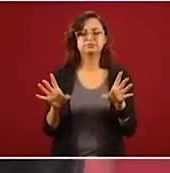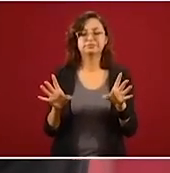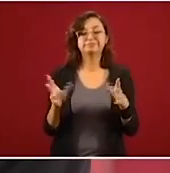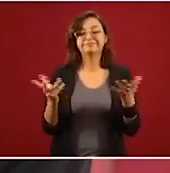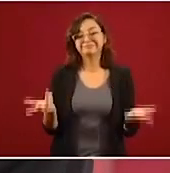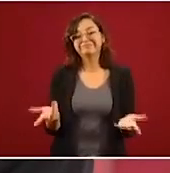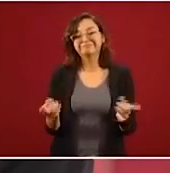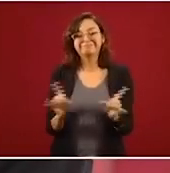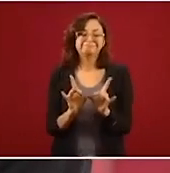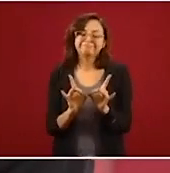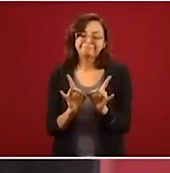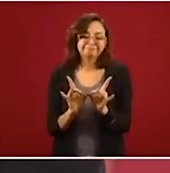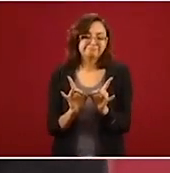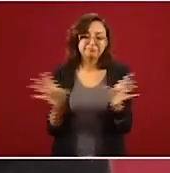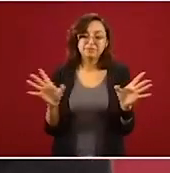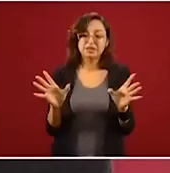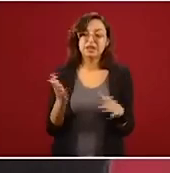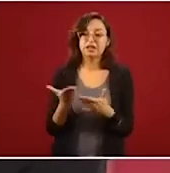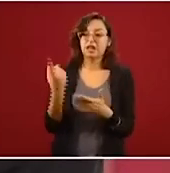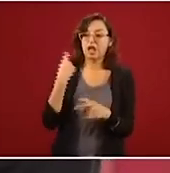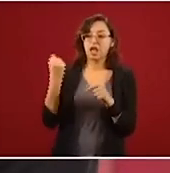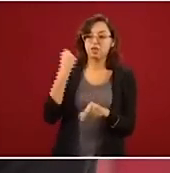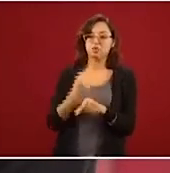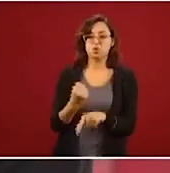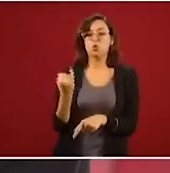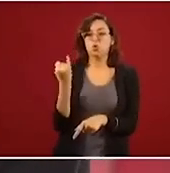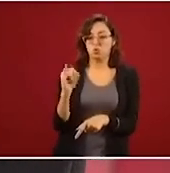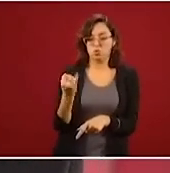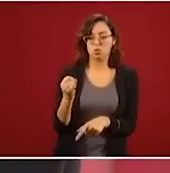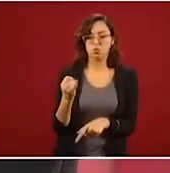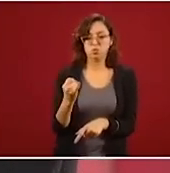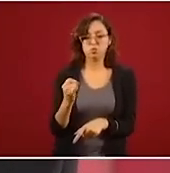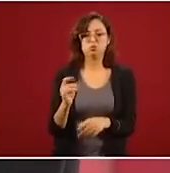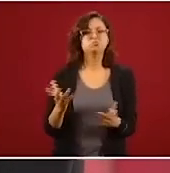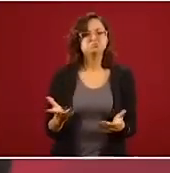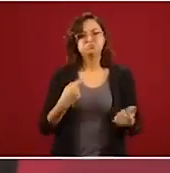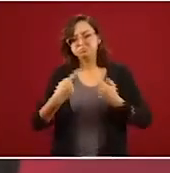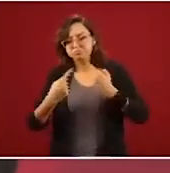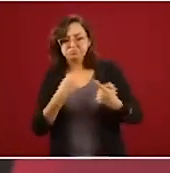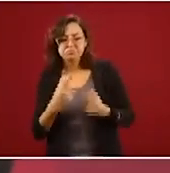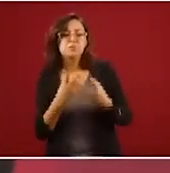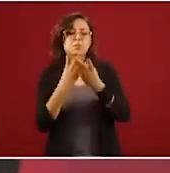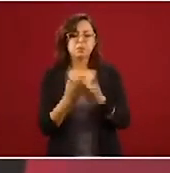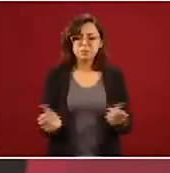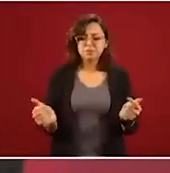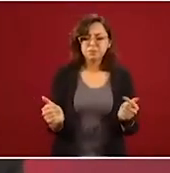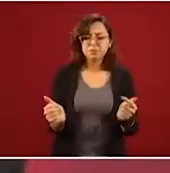llamémosle de esa manera, de junio del año pasado, que se resolvió bien,